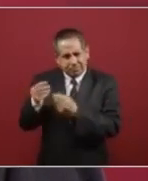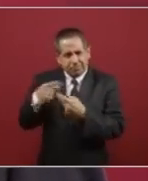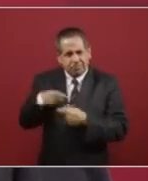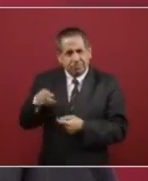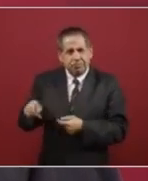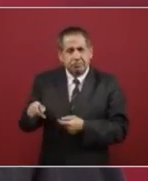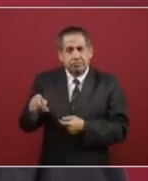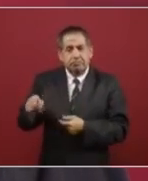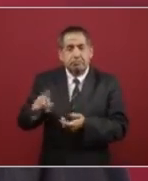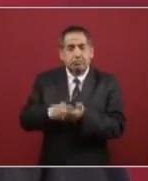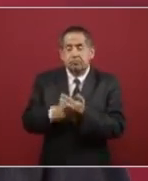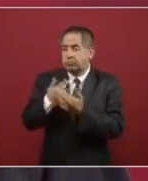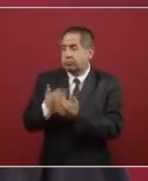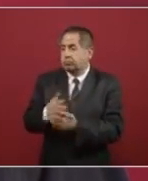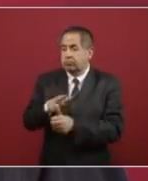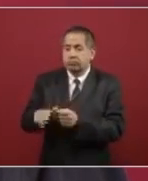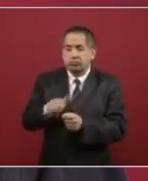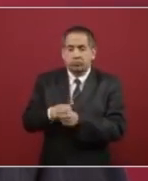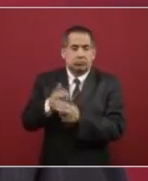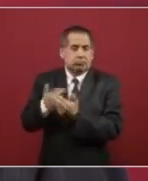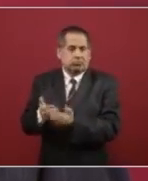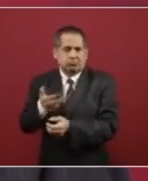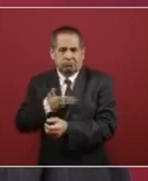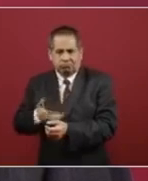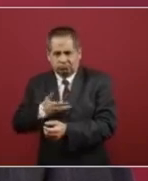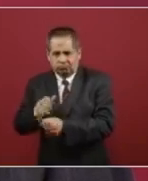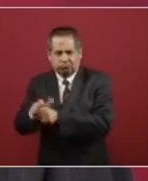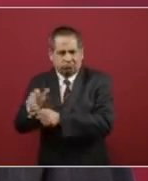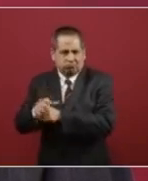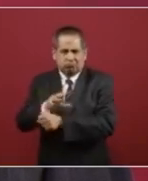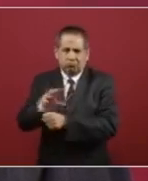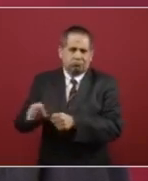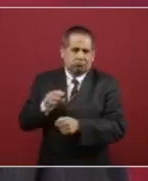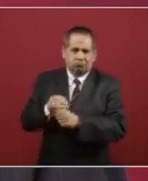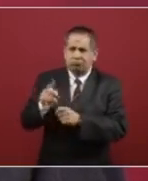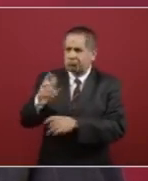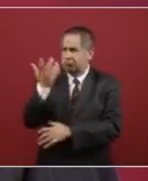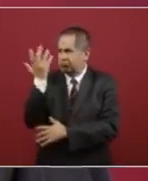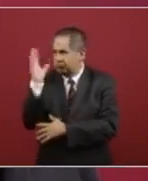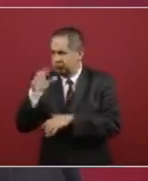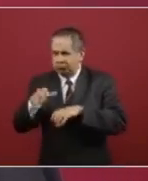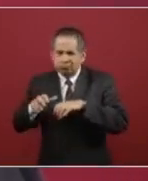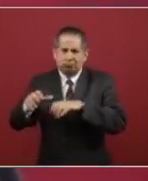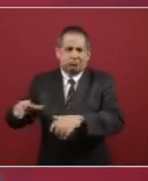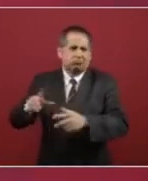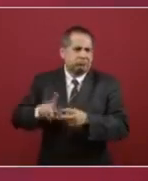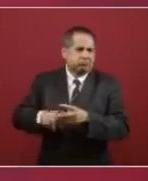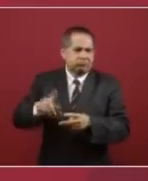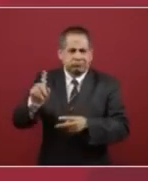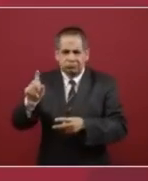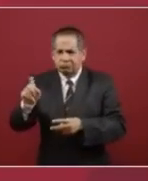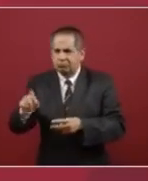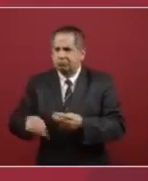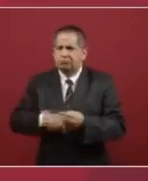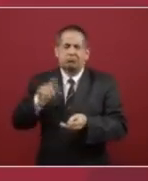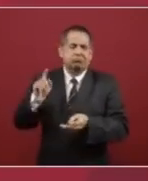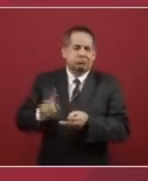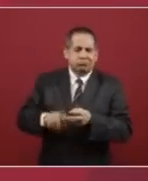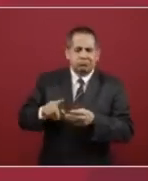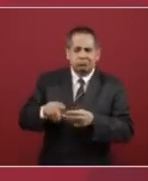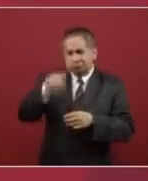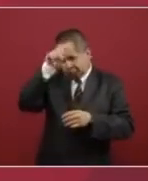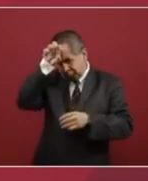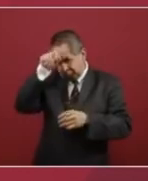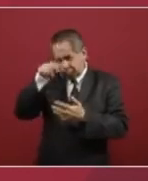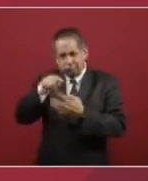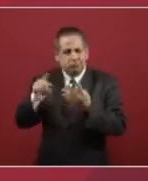ahí están los recursos naturales, ahí están los bosques, ahí está el agua, ahí están las minas,